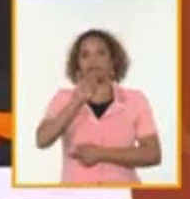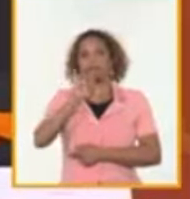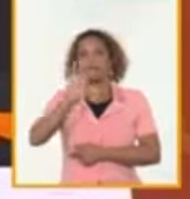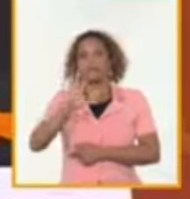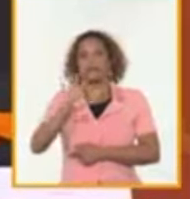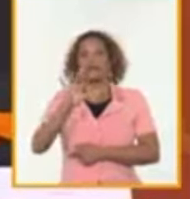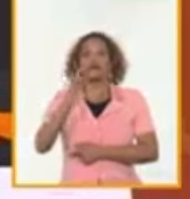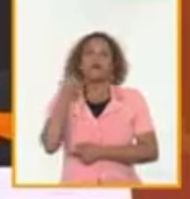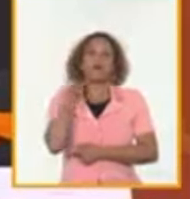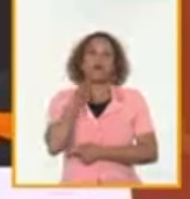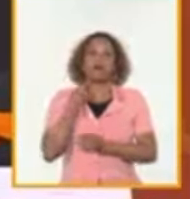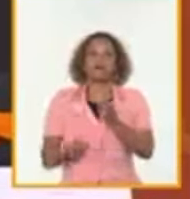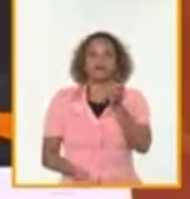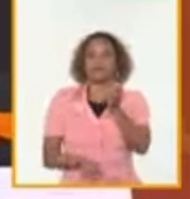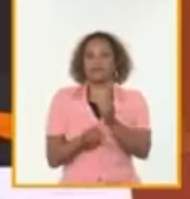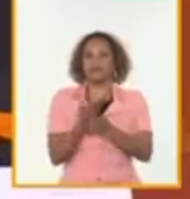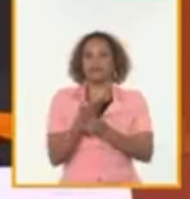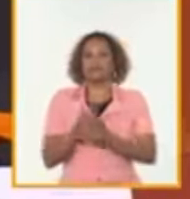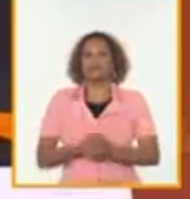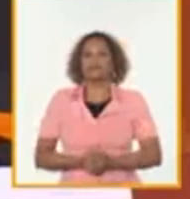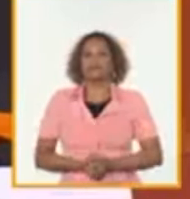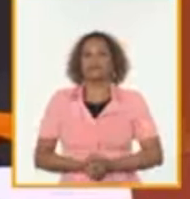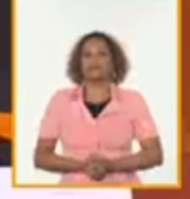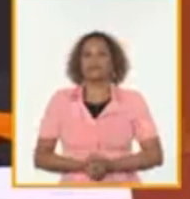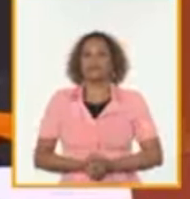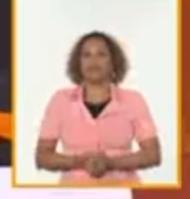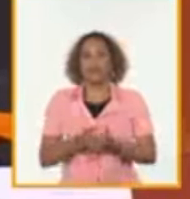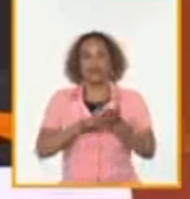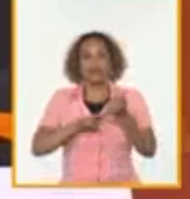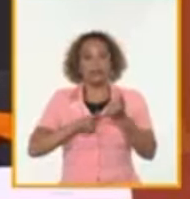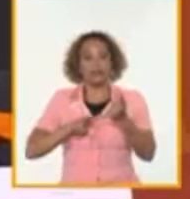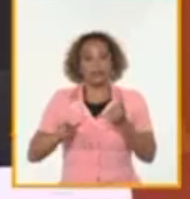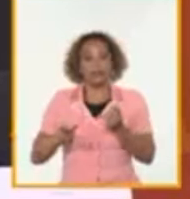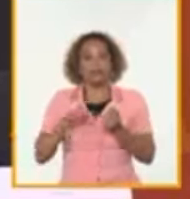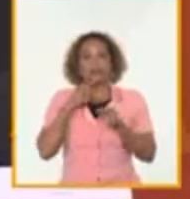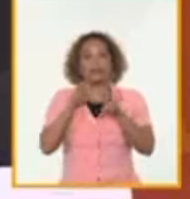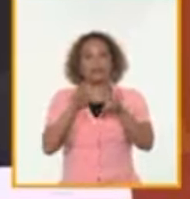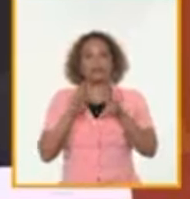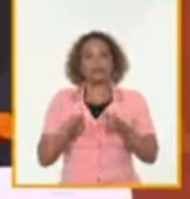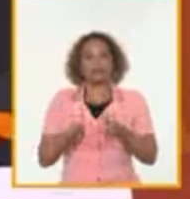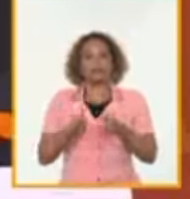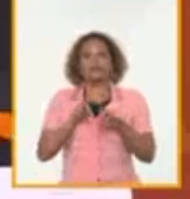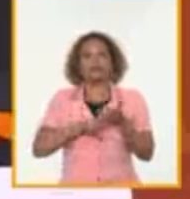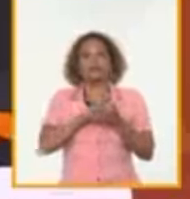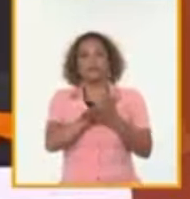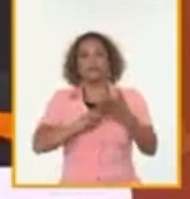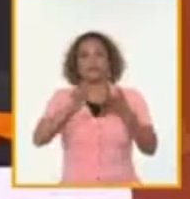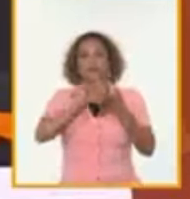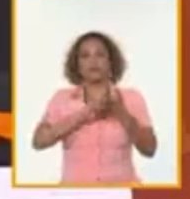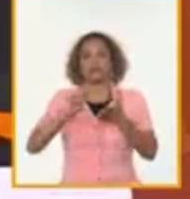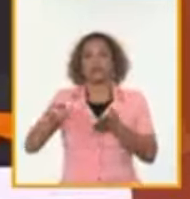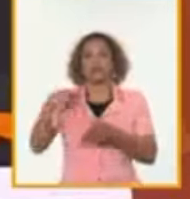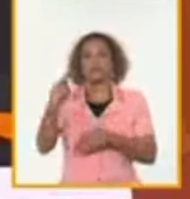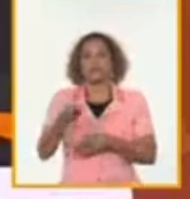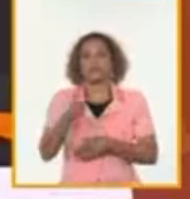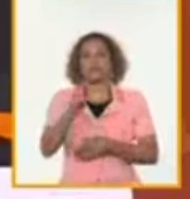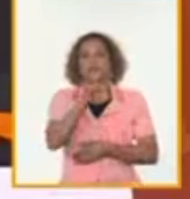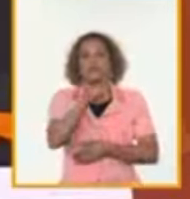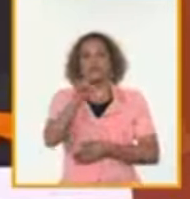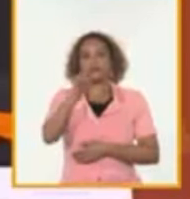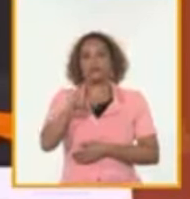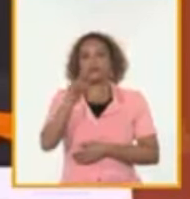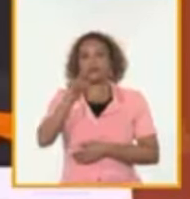de fundada estará rindiendo cuenta como provincia a la asamblea nacional del poder popular el próximo 18 de